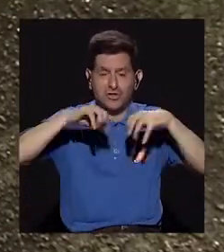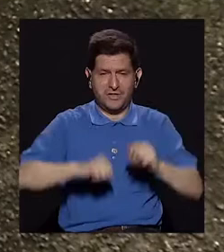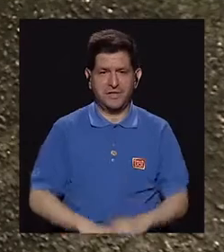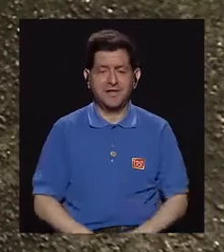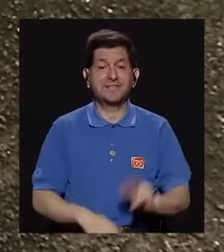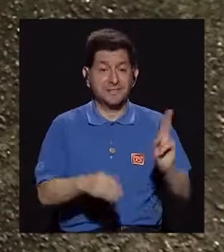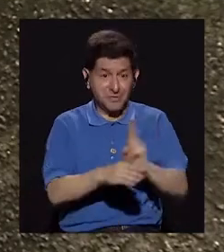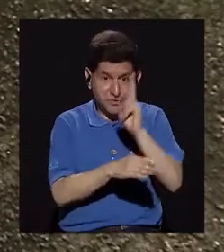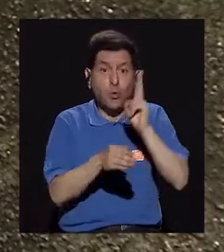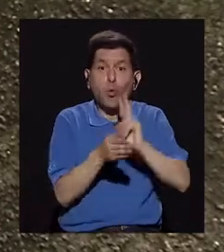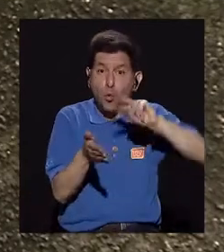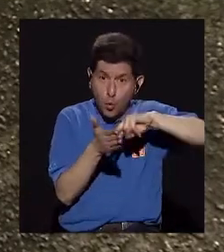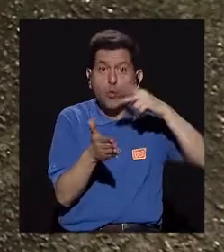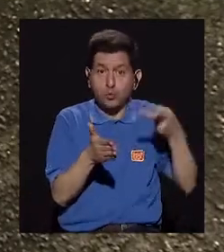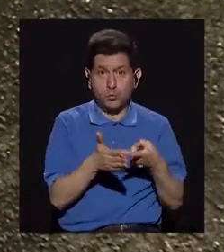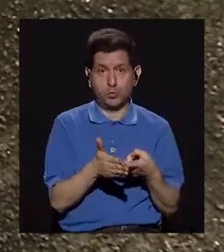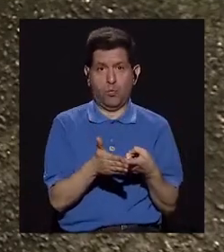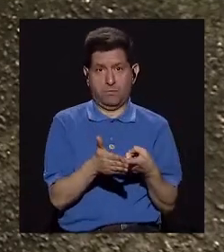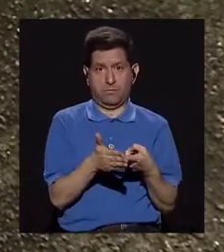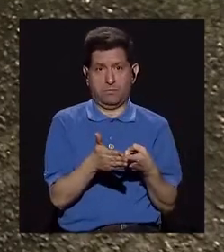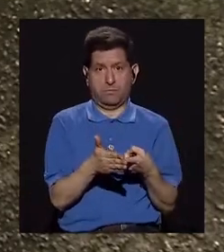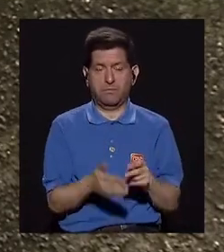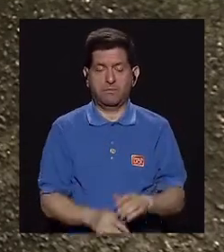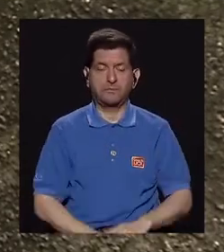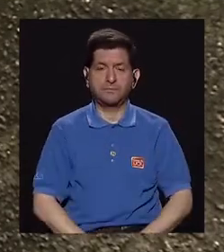es usarlos, ¿verdad? Más que nada, o sea,